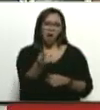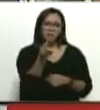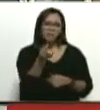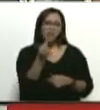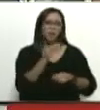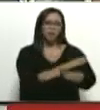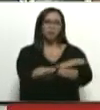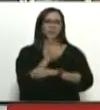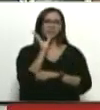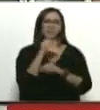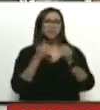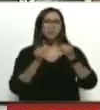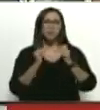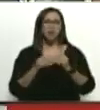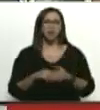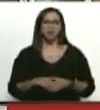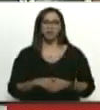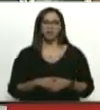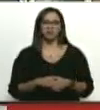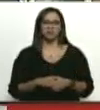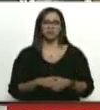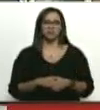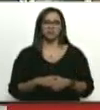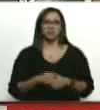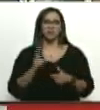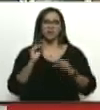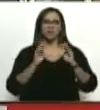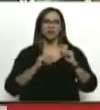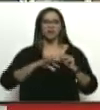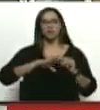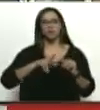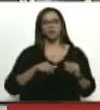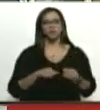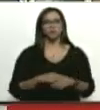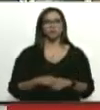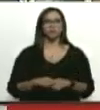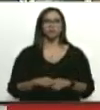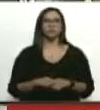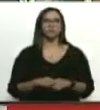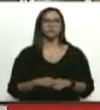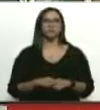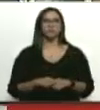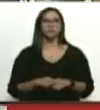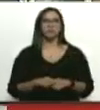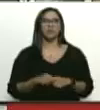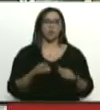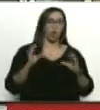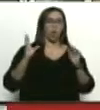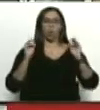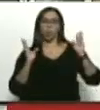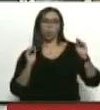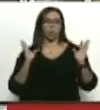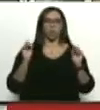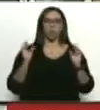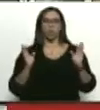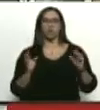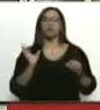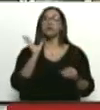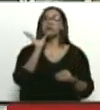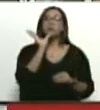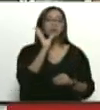no tienen moral para hablar de corrupción. Y hablan y se llenan la boca tienen